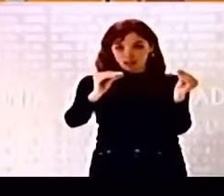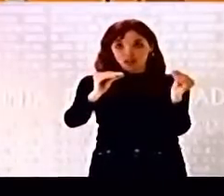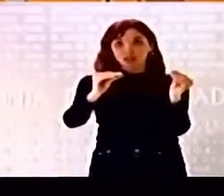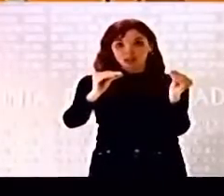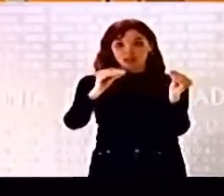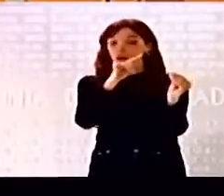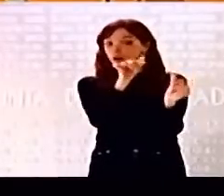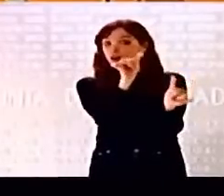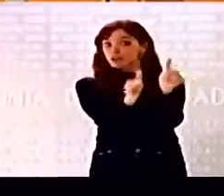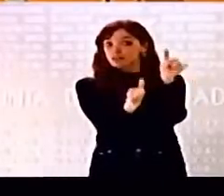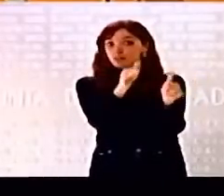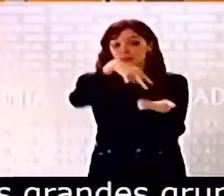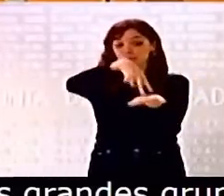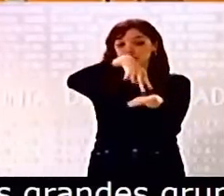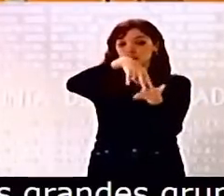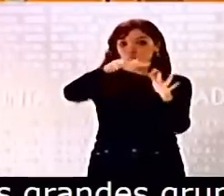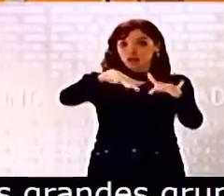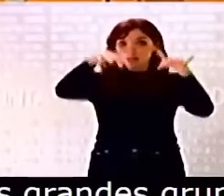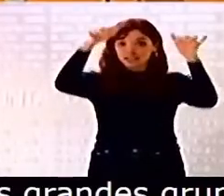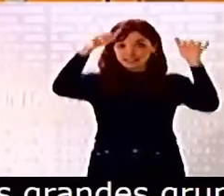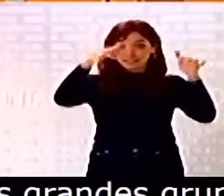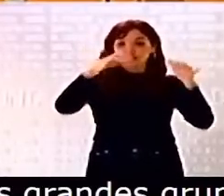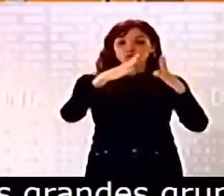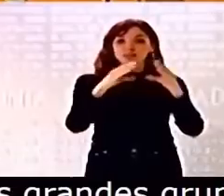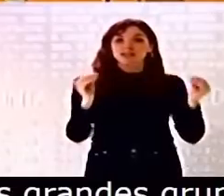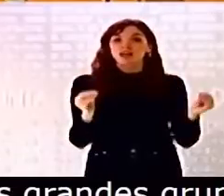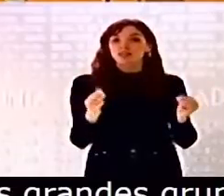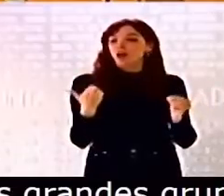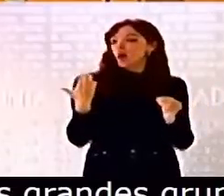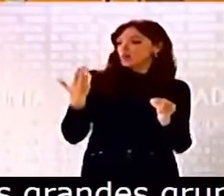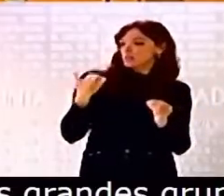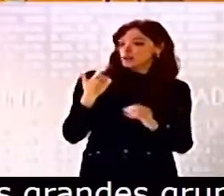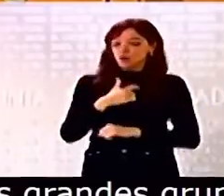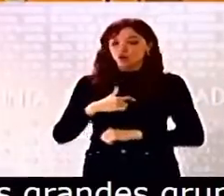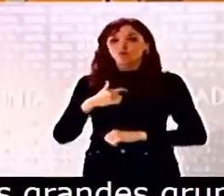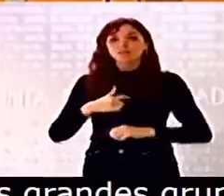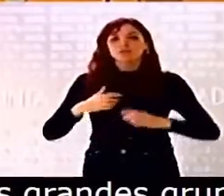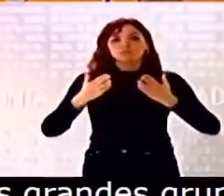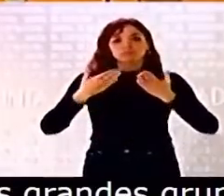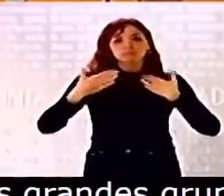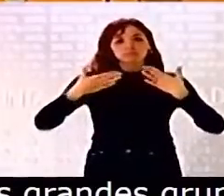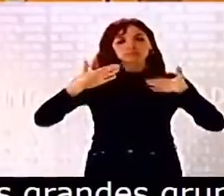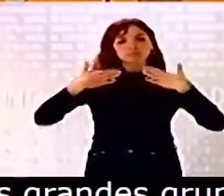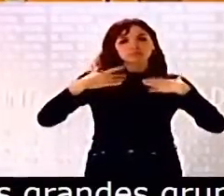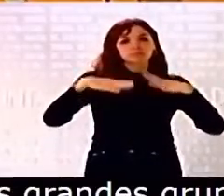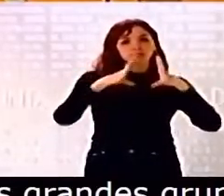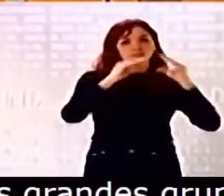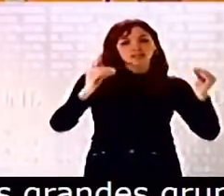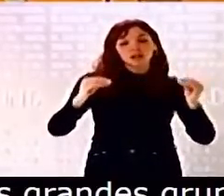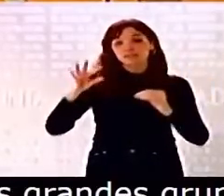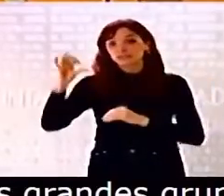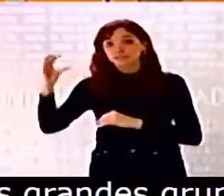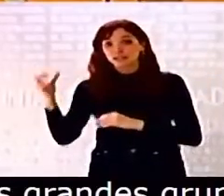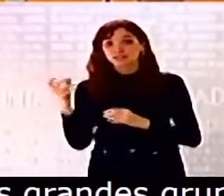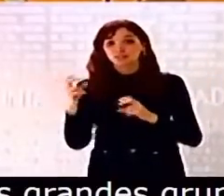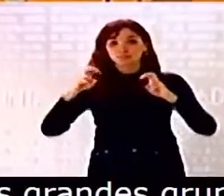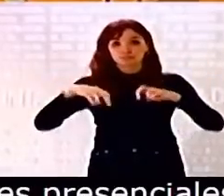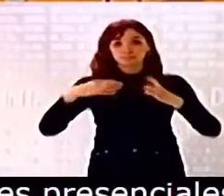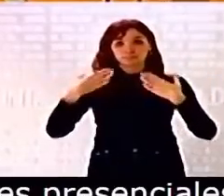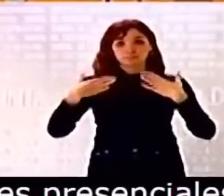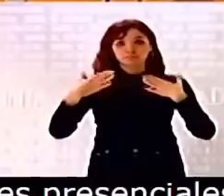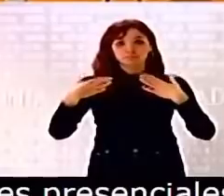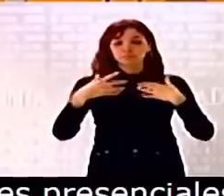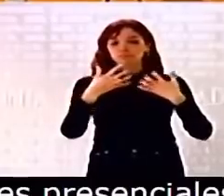Los exámenes presenciales de la universidad, que ayer hemos tenido comisión paritaria Universidad Servicio Extremeño de Salud,